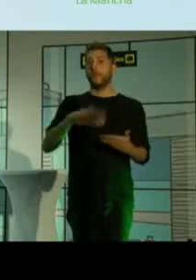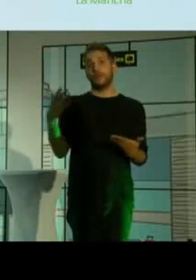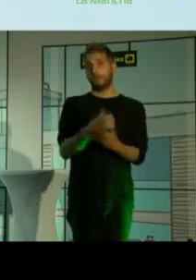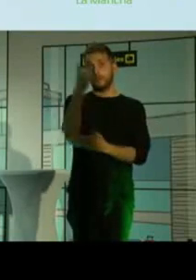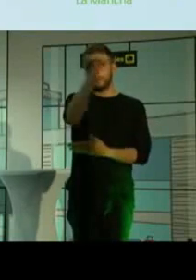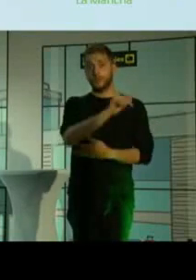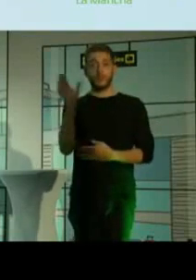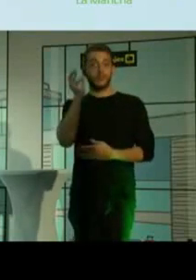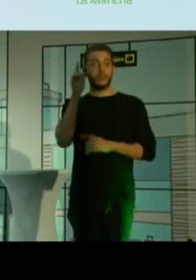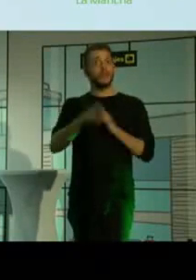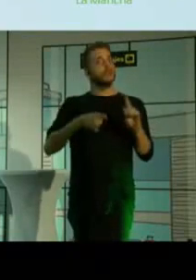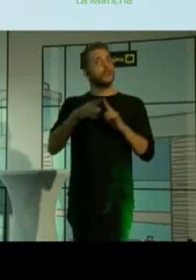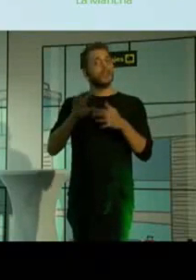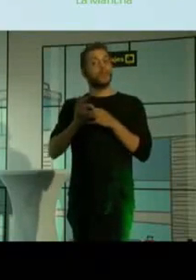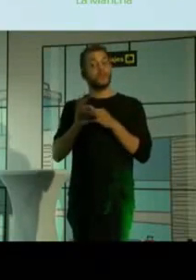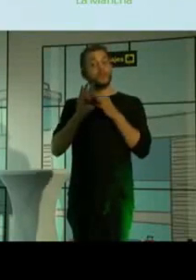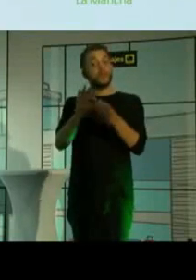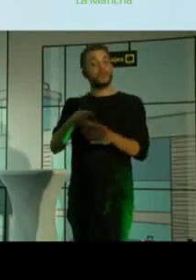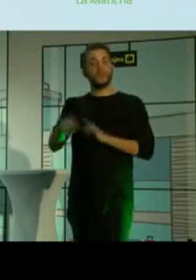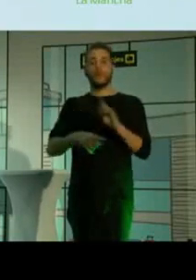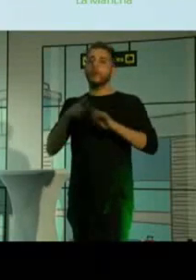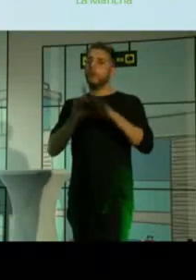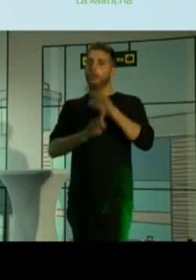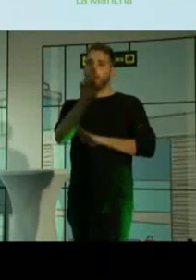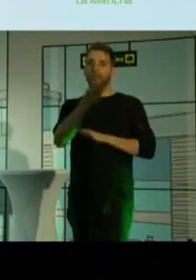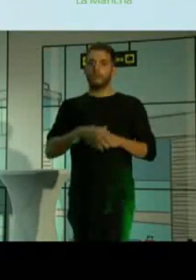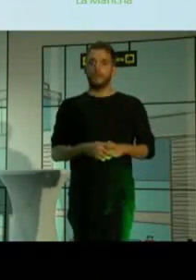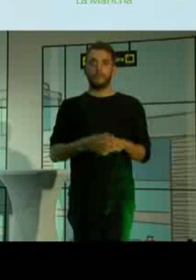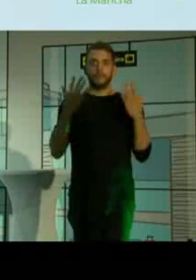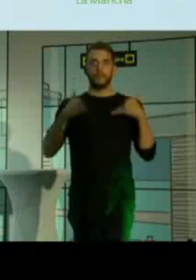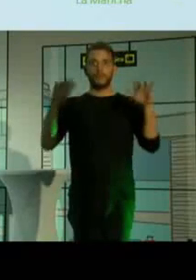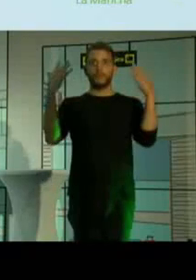para seguir de la mano avanzando juntos